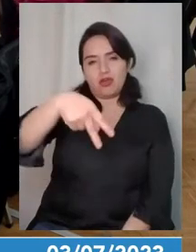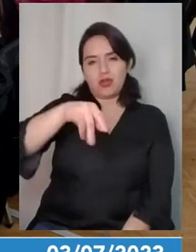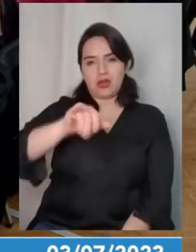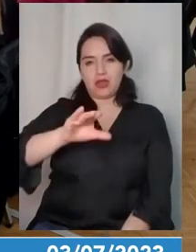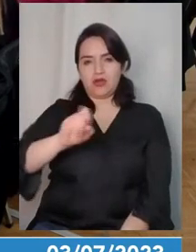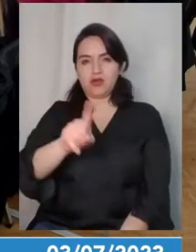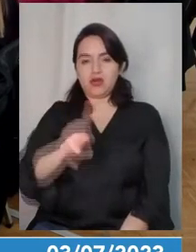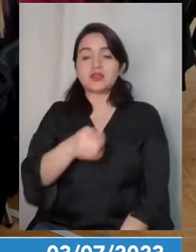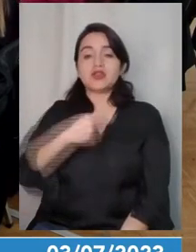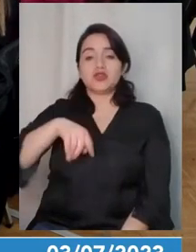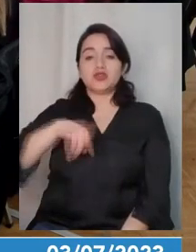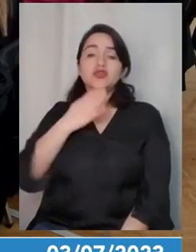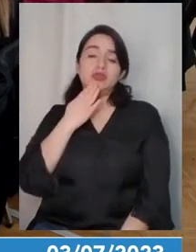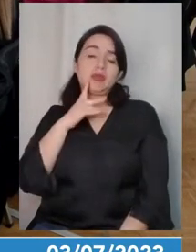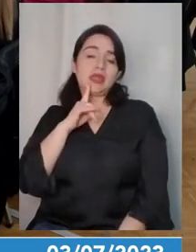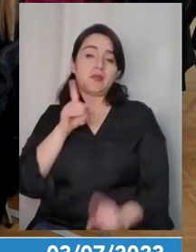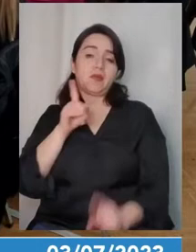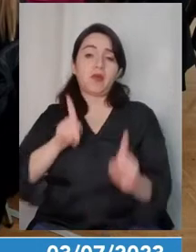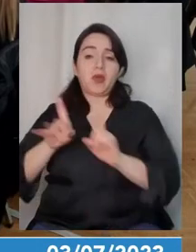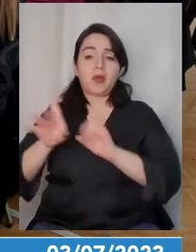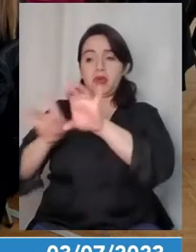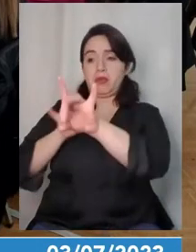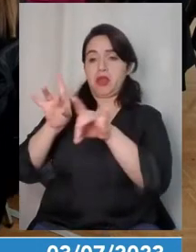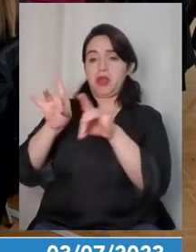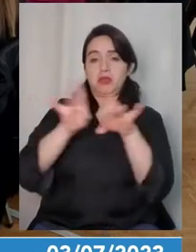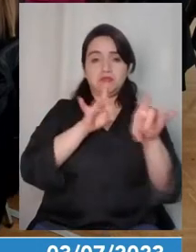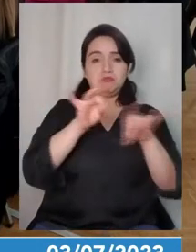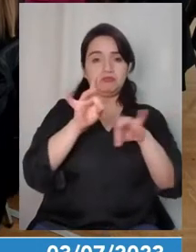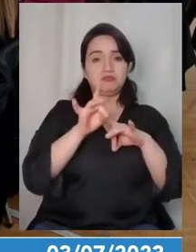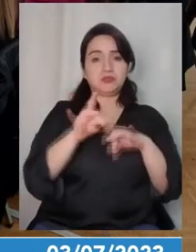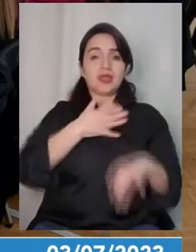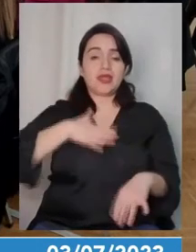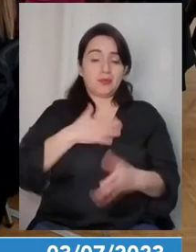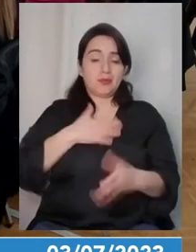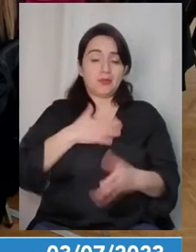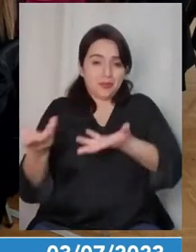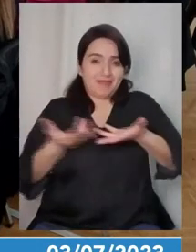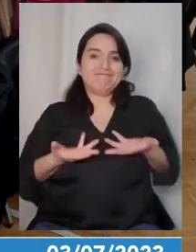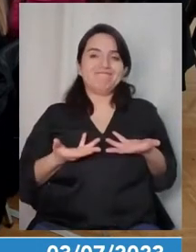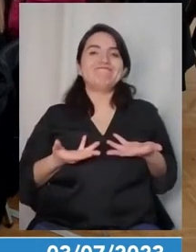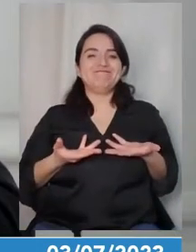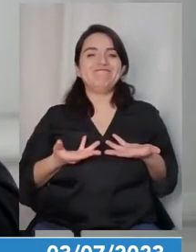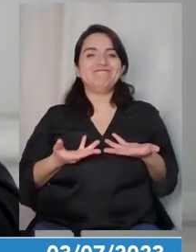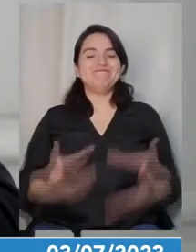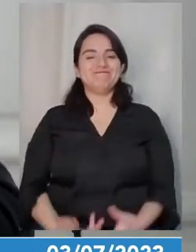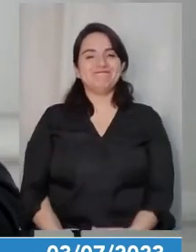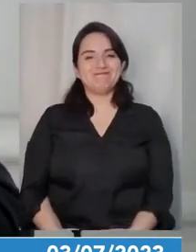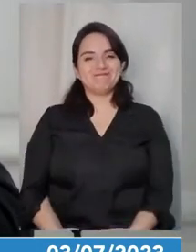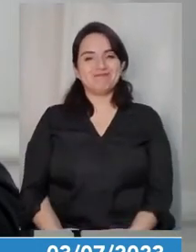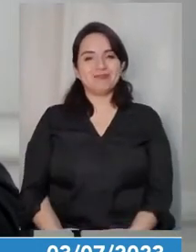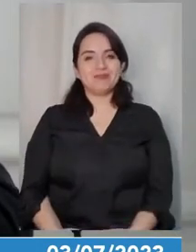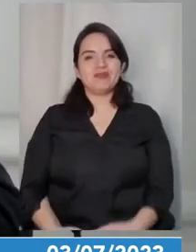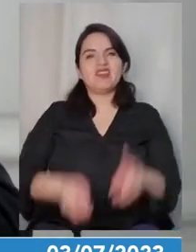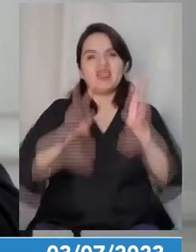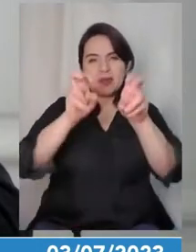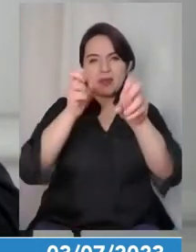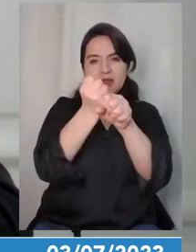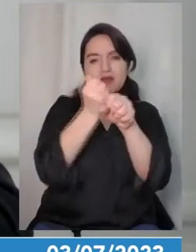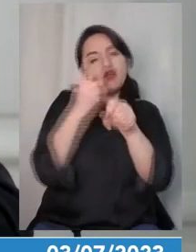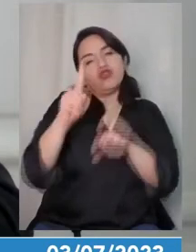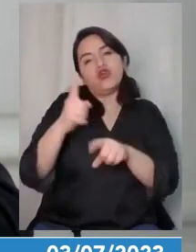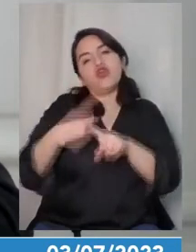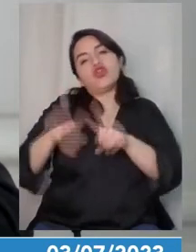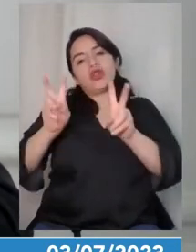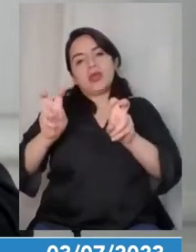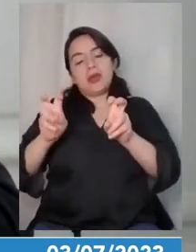algunos invitados que queremos invitar que no necesariamente calzan en el tema de trabajo. Así que por eso yo